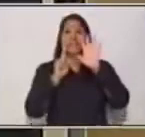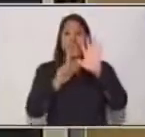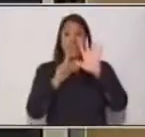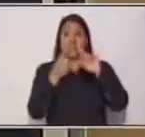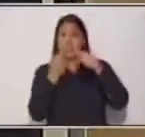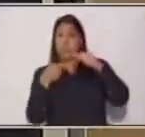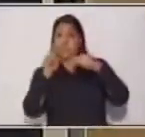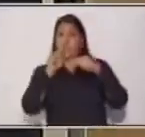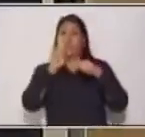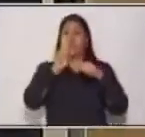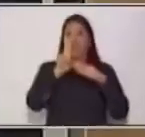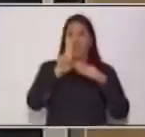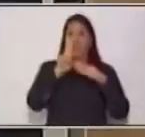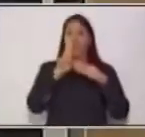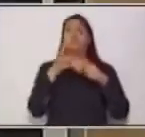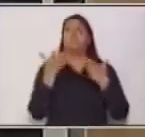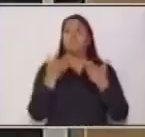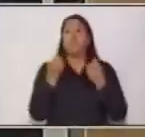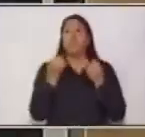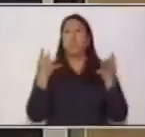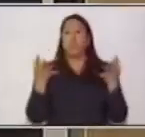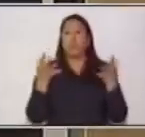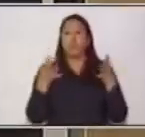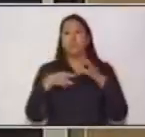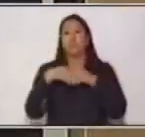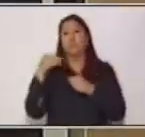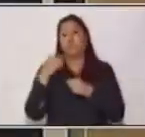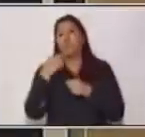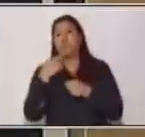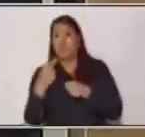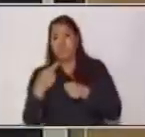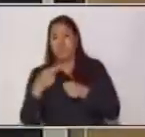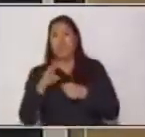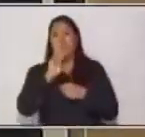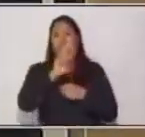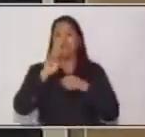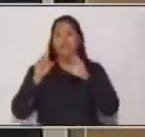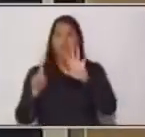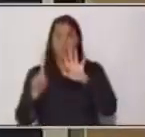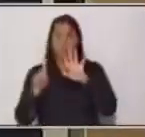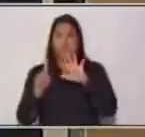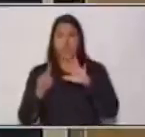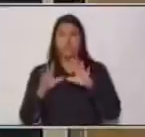es 36 y copio m cuadrado.